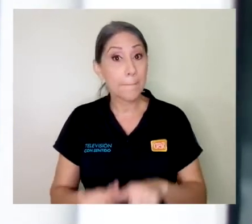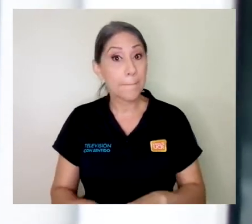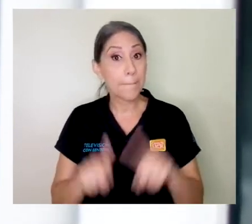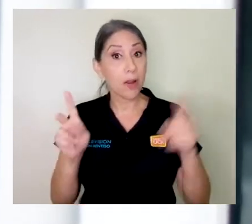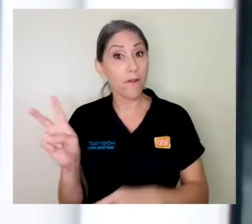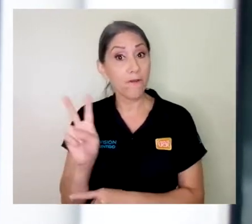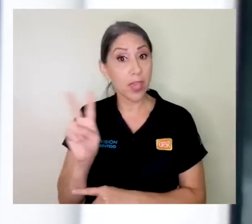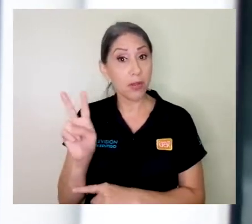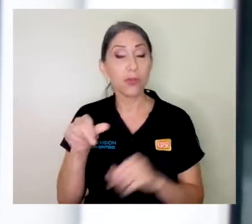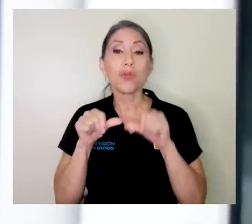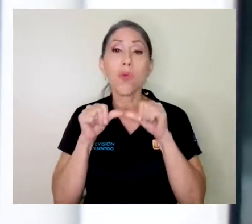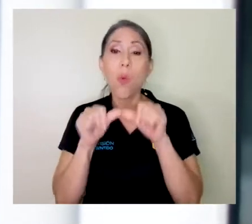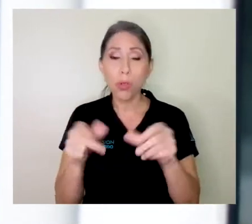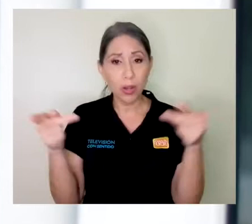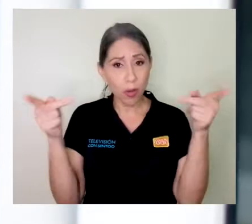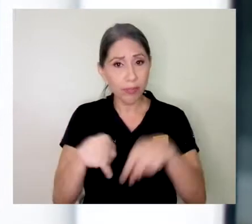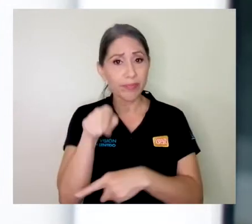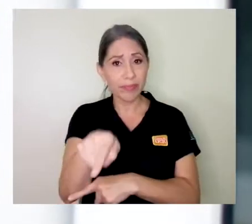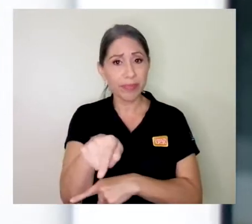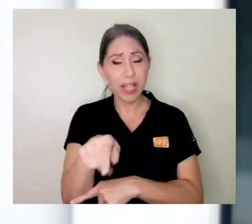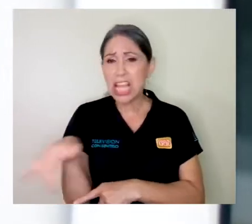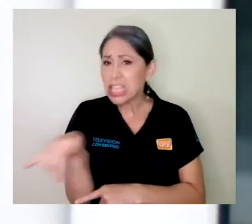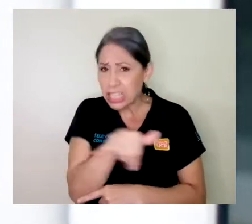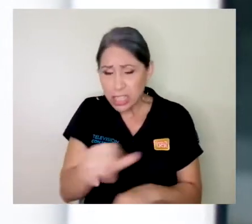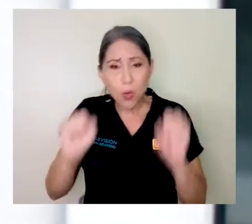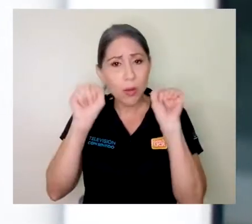Pero el virus sigue presente y es igual de contagioso.